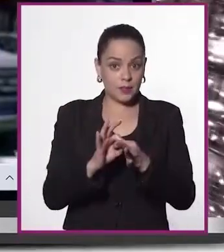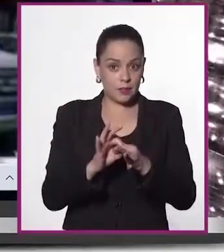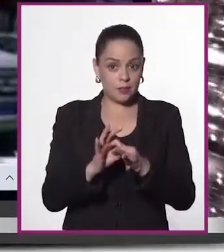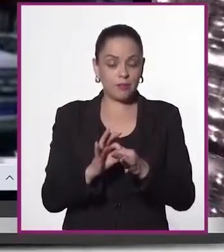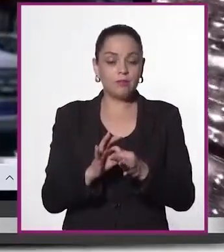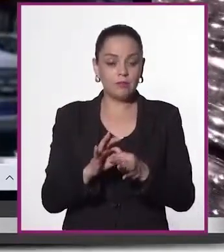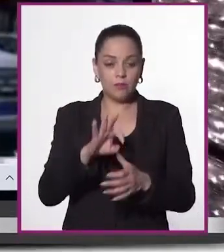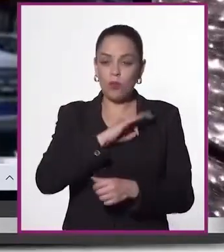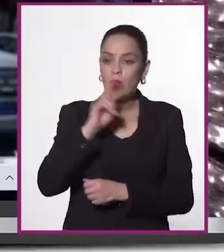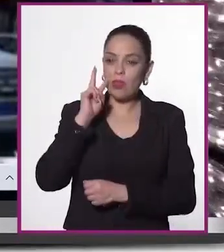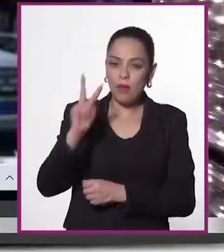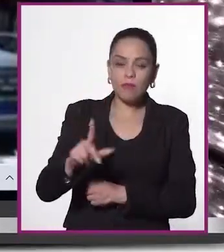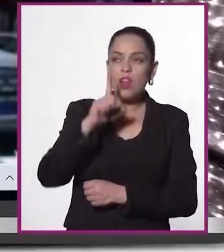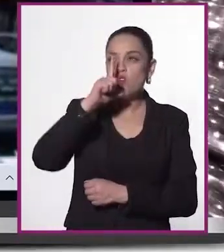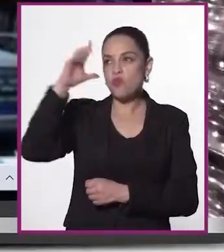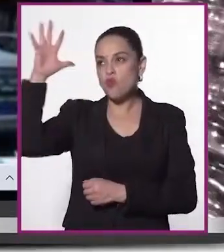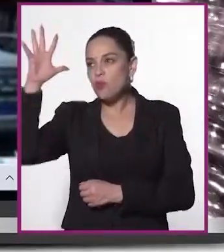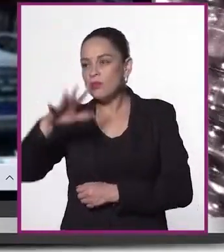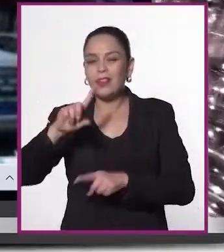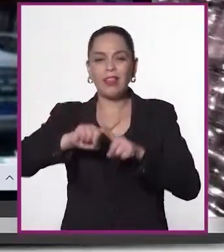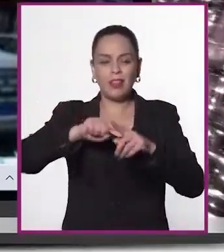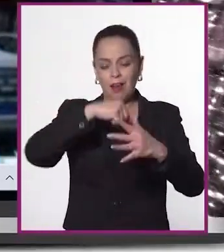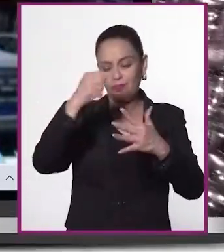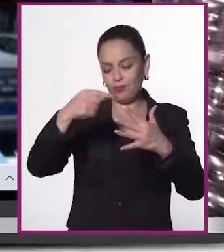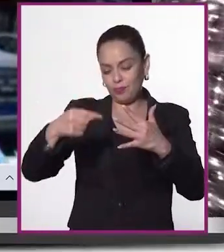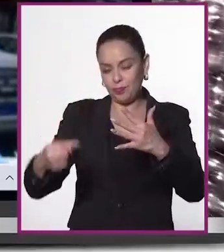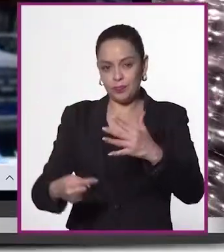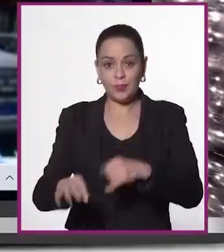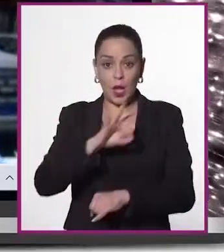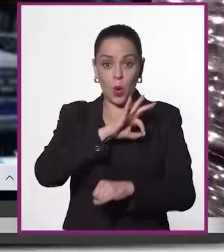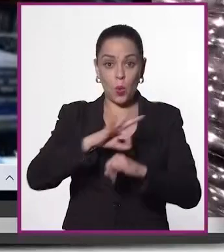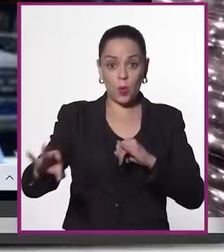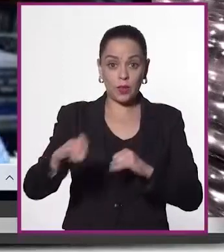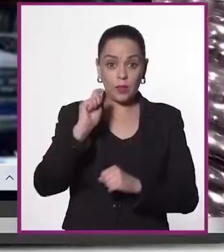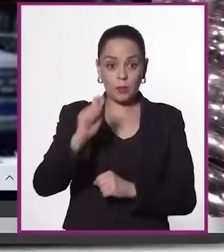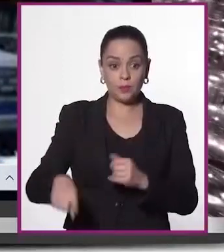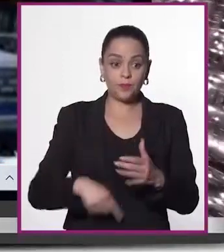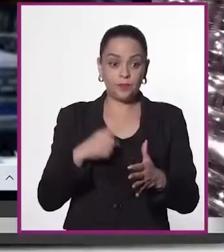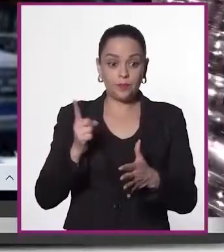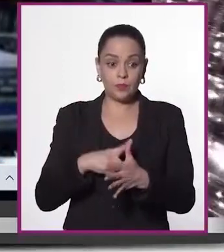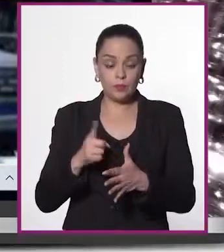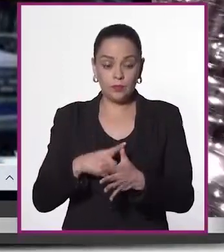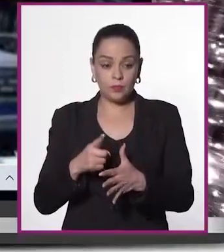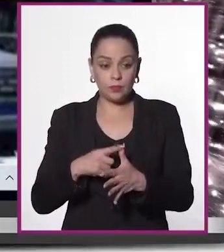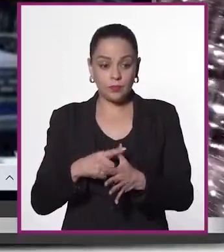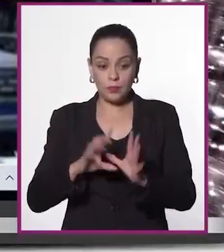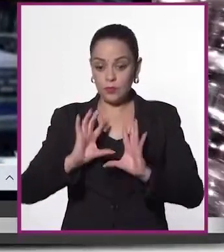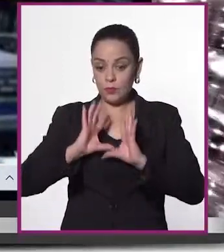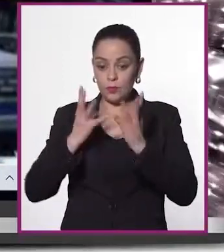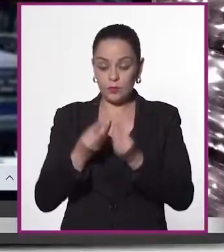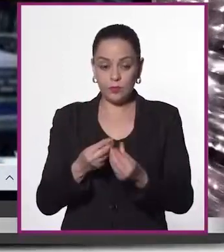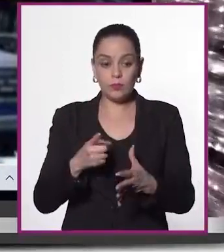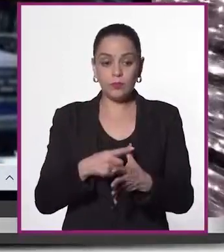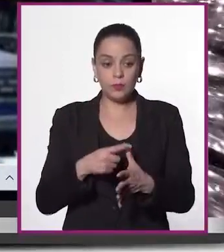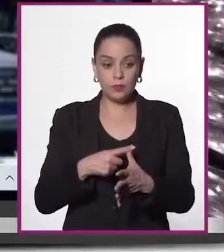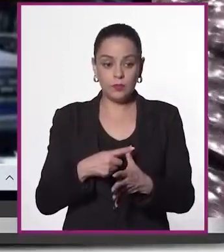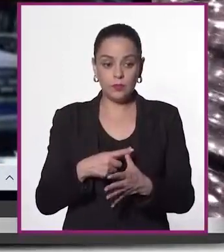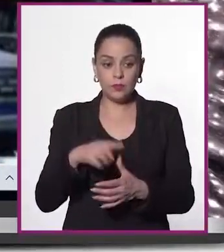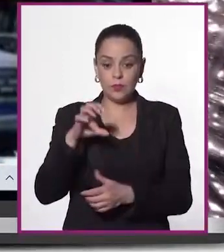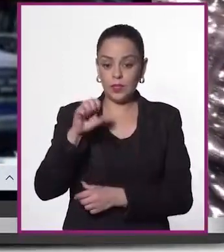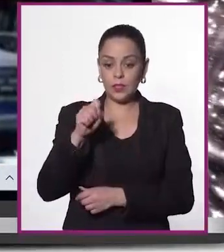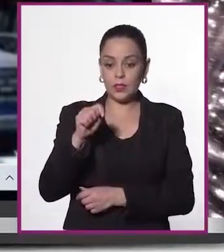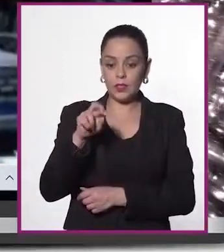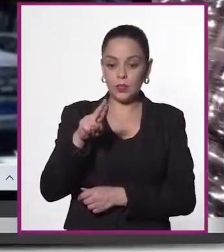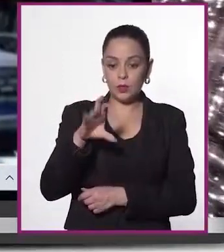la iluminación, etc. Y por último, el elemento que integra todo lo anterior es la estructura